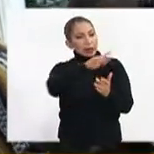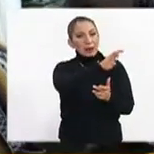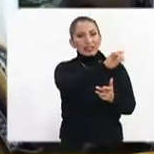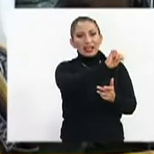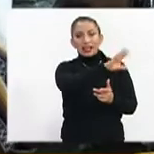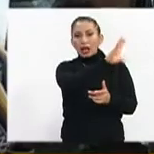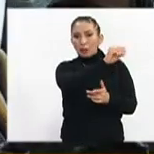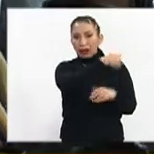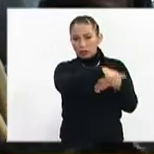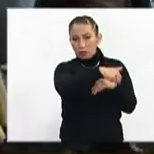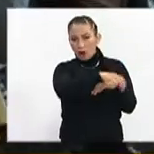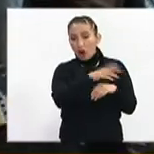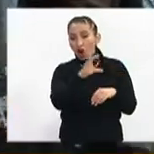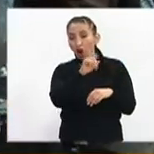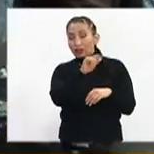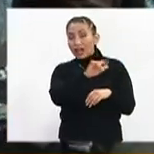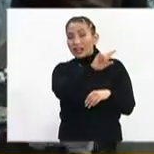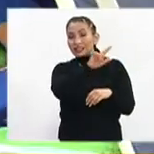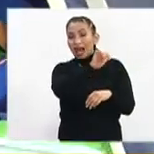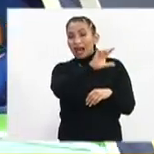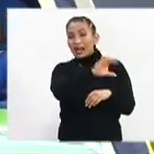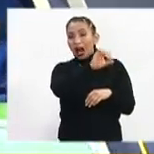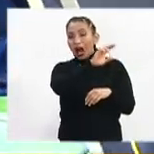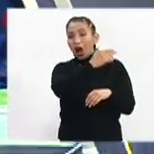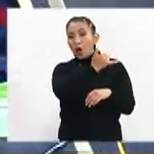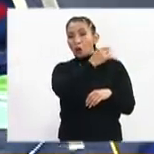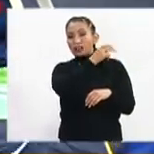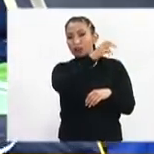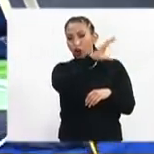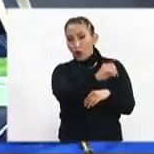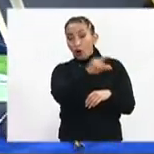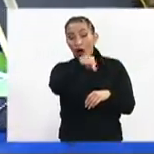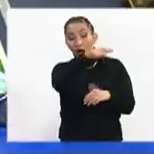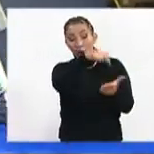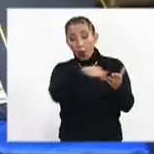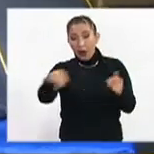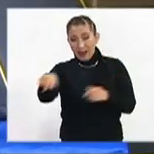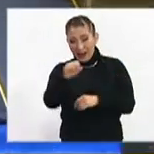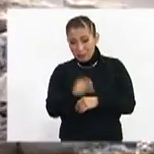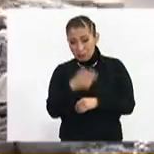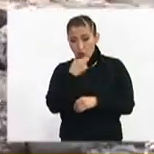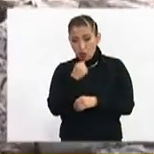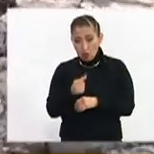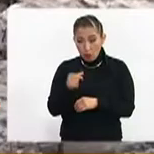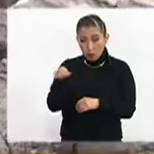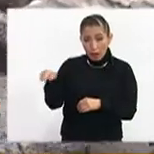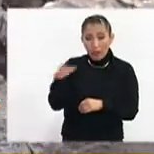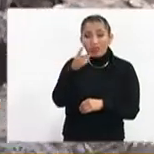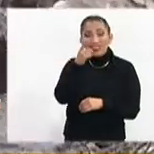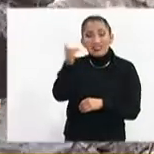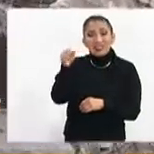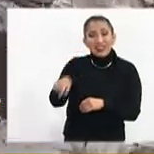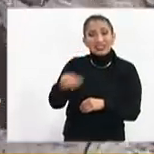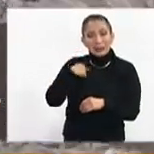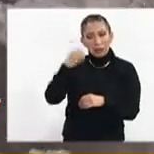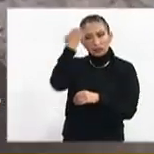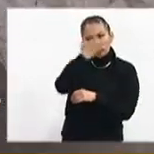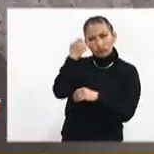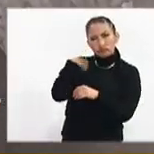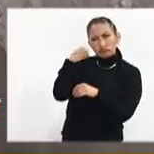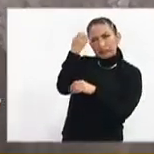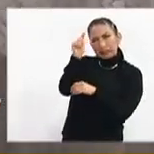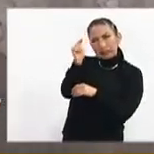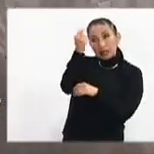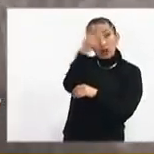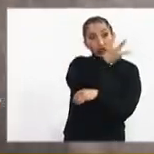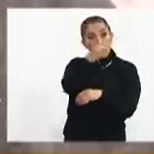Bretaña 90 en la colonia Zacahuitzco. El titular de la demarcación, Christian von Roerich, afirmó que de acuerdo con los dictámenes